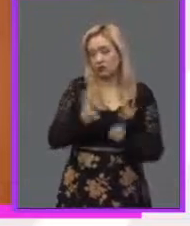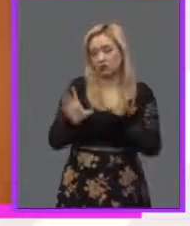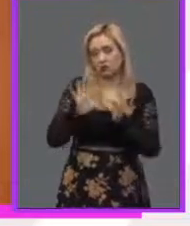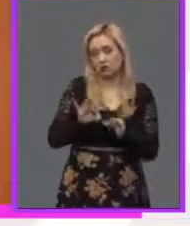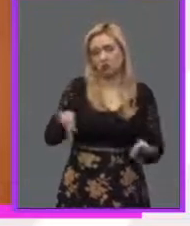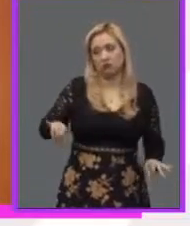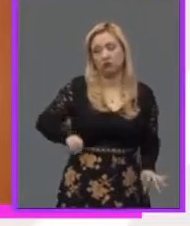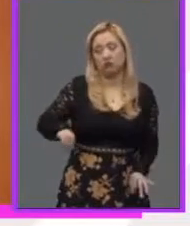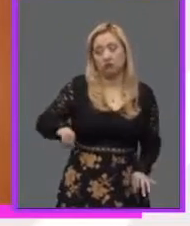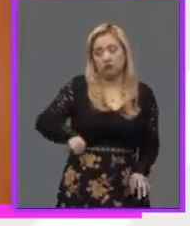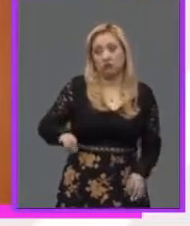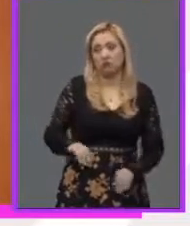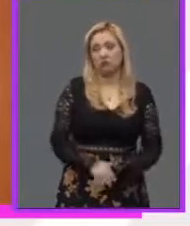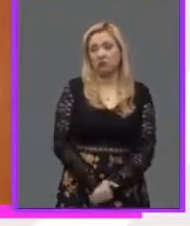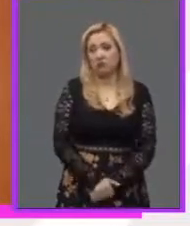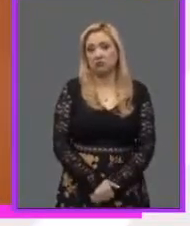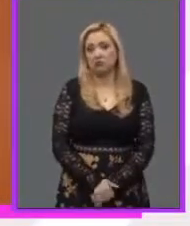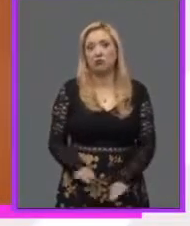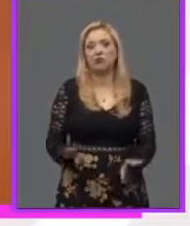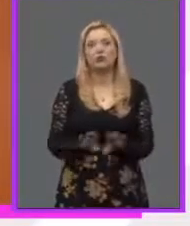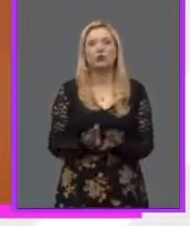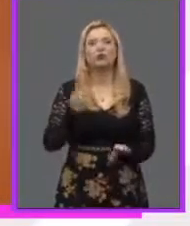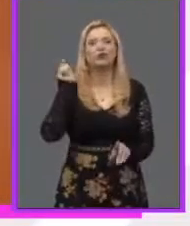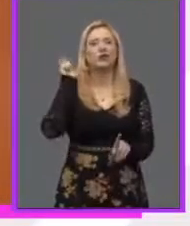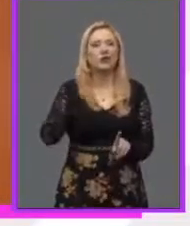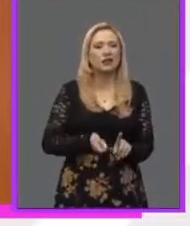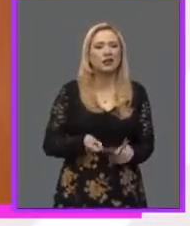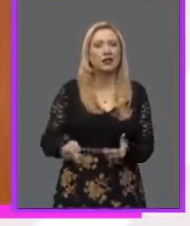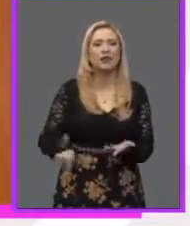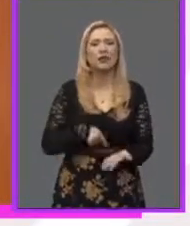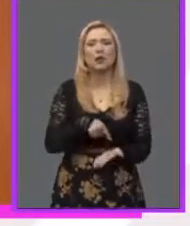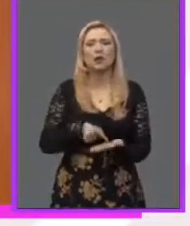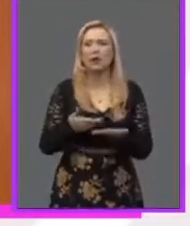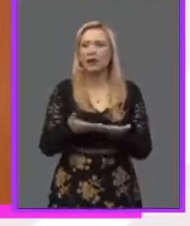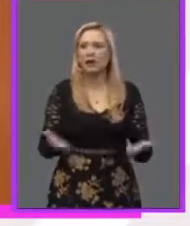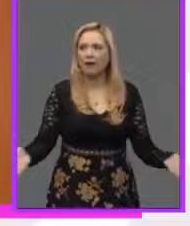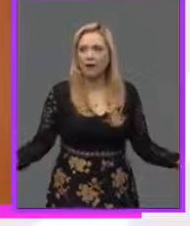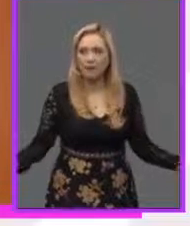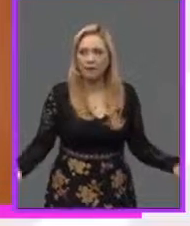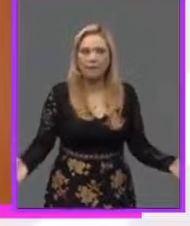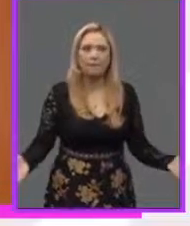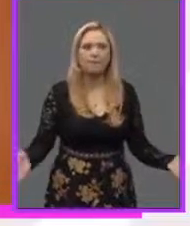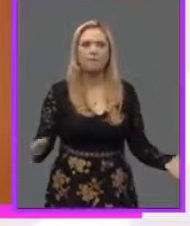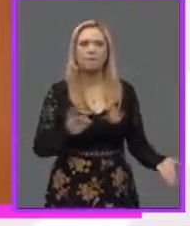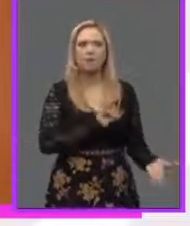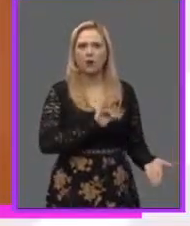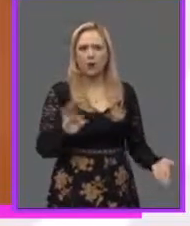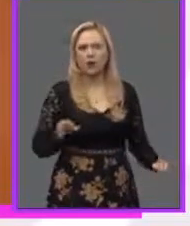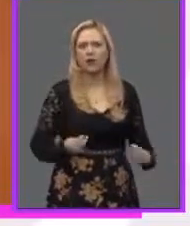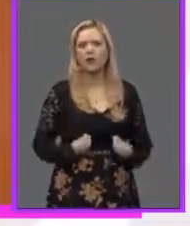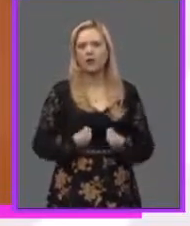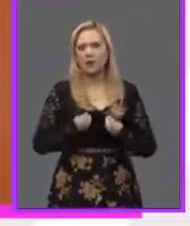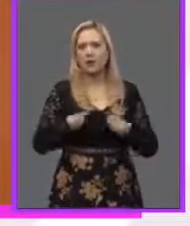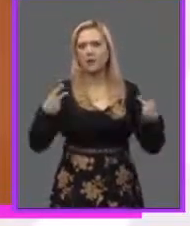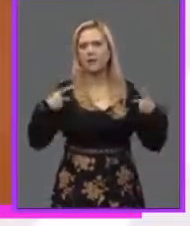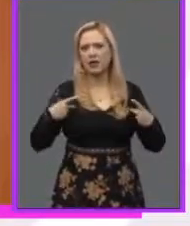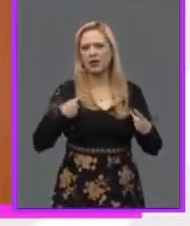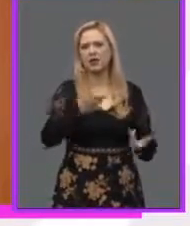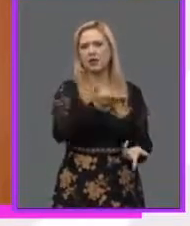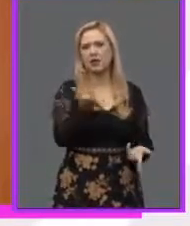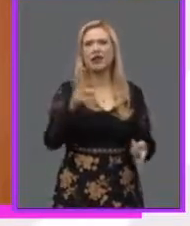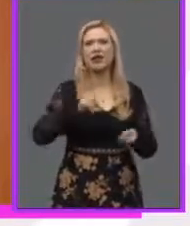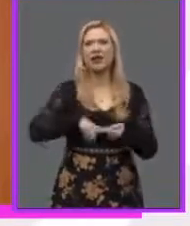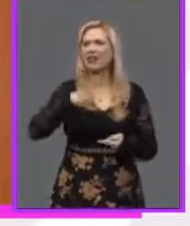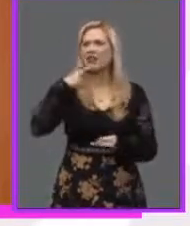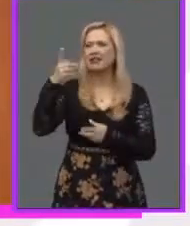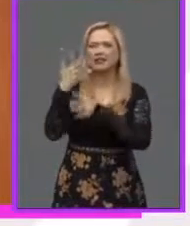súper interesante, sobre todo en términos de definir este espacio en donde podemos habitar las personas y quién lo